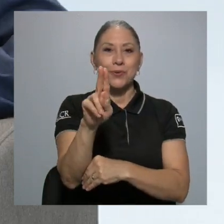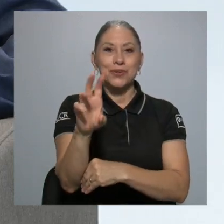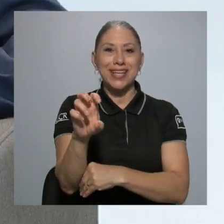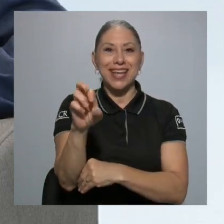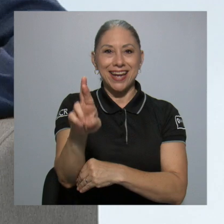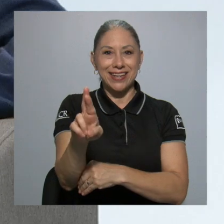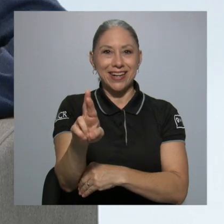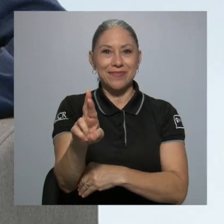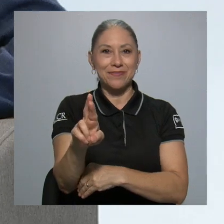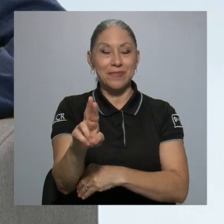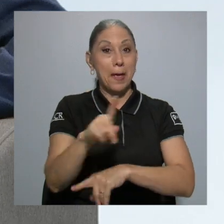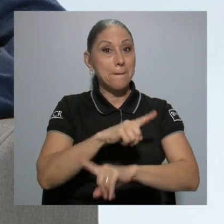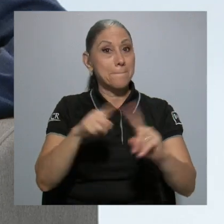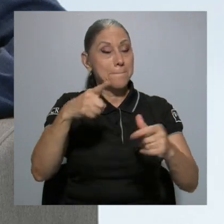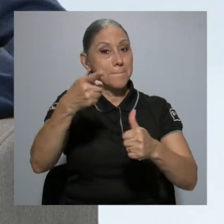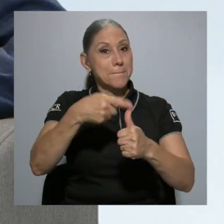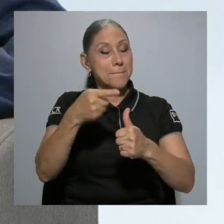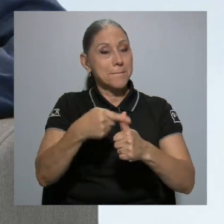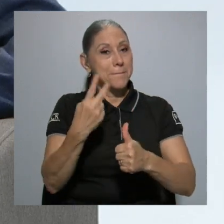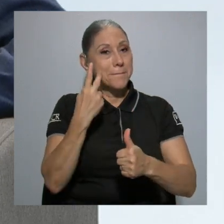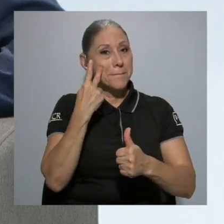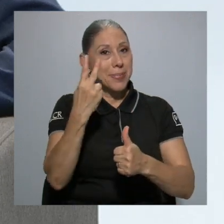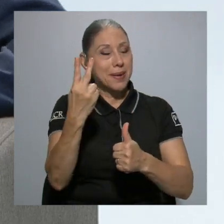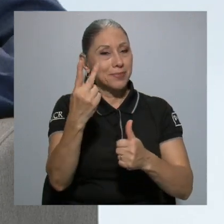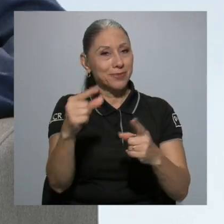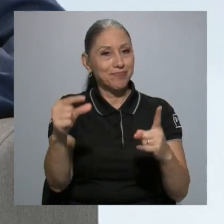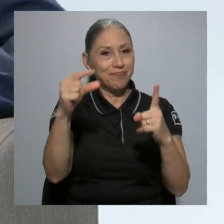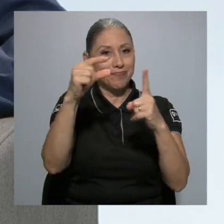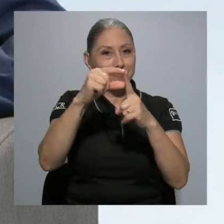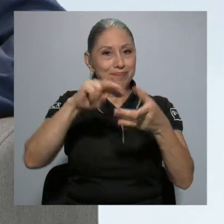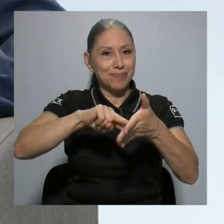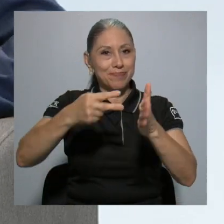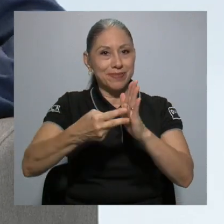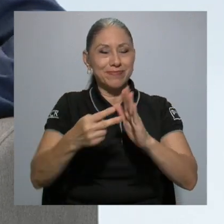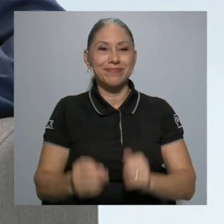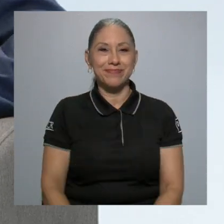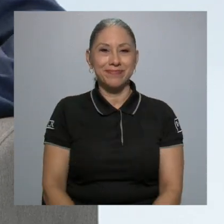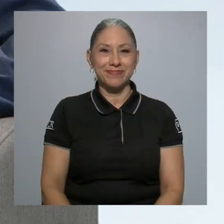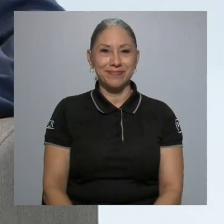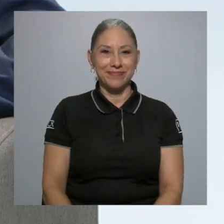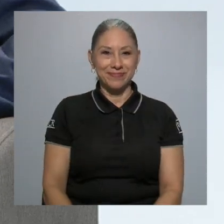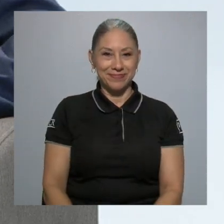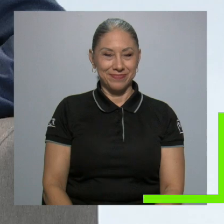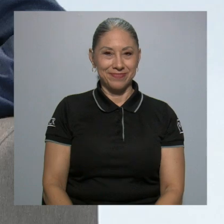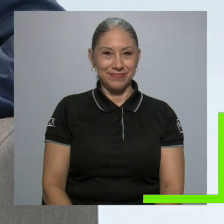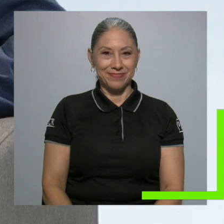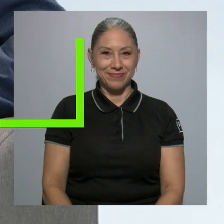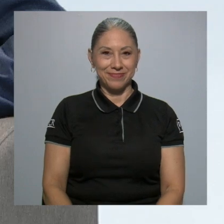UCR, no sin antes ver nuestra sección Conceptos.